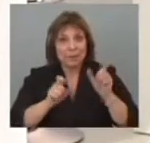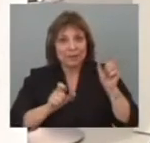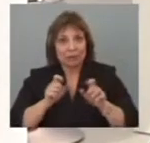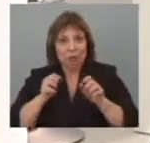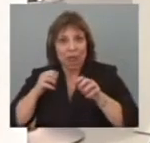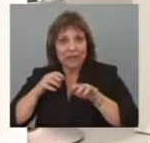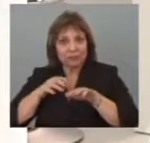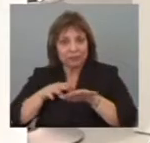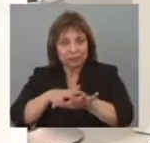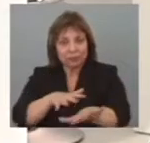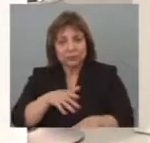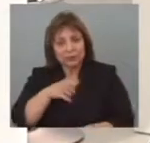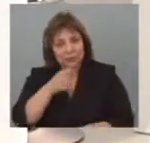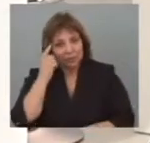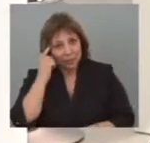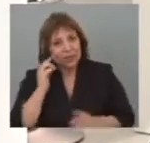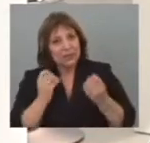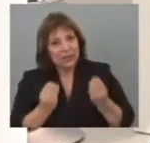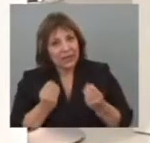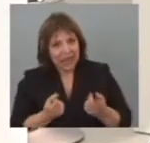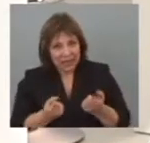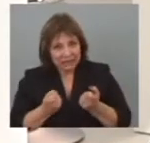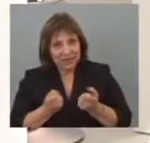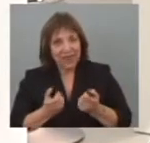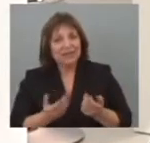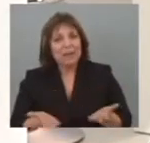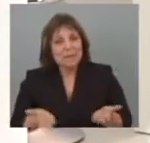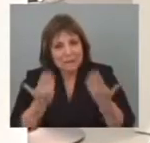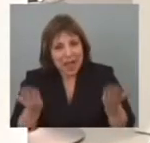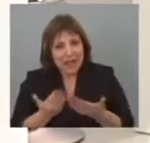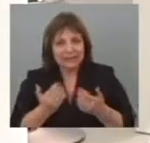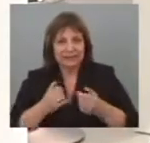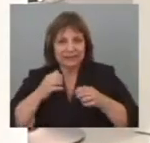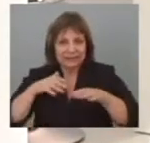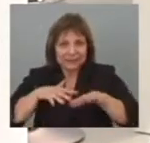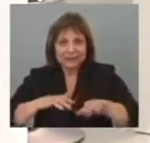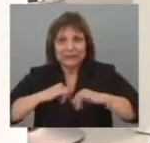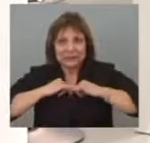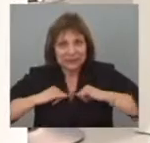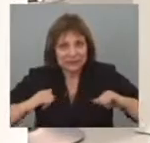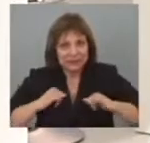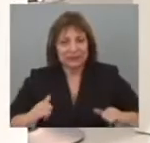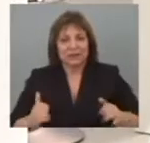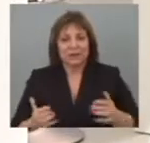crees, Beatriz, que hace falta una campaña masiva, una campaña pública?